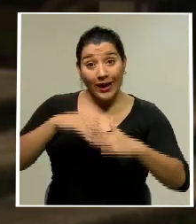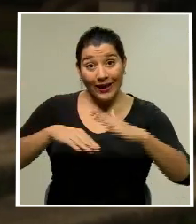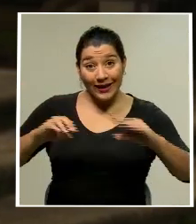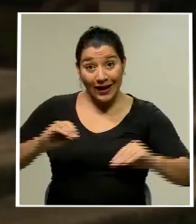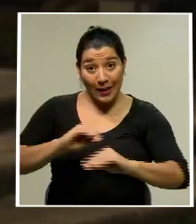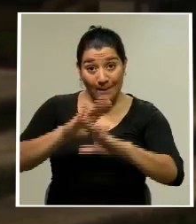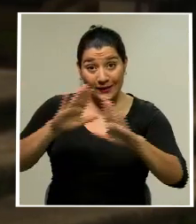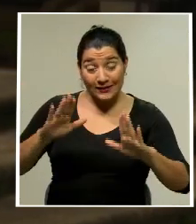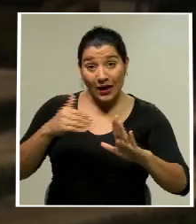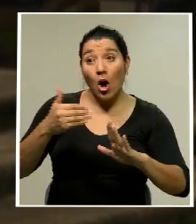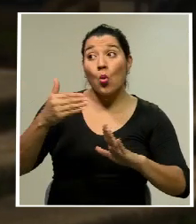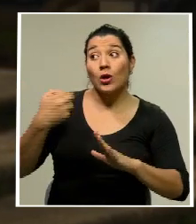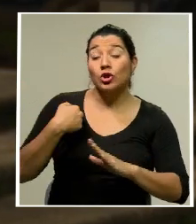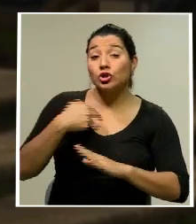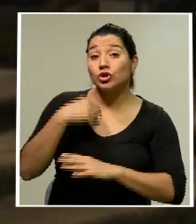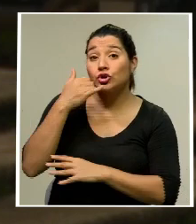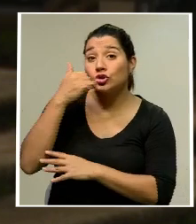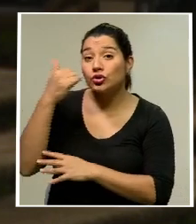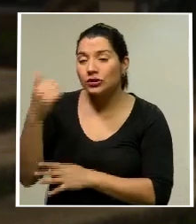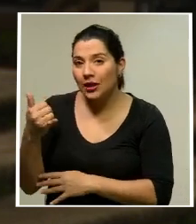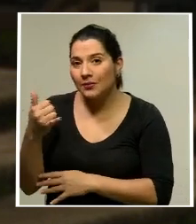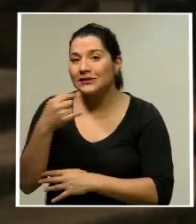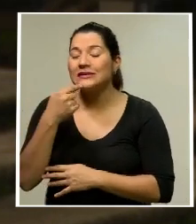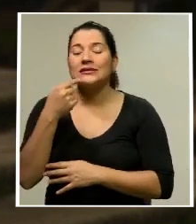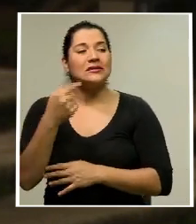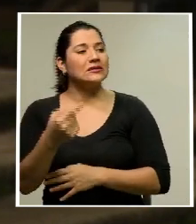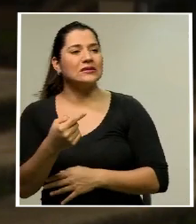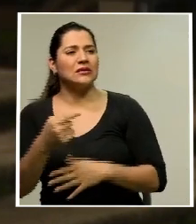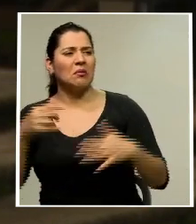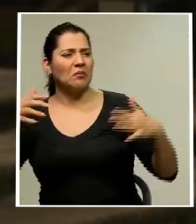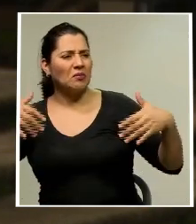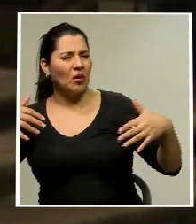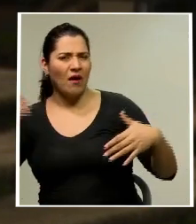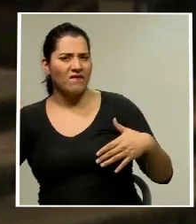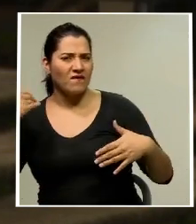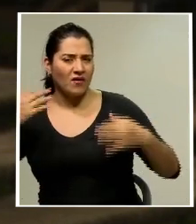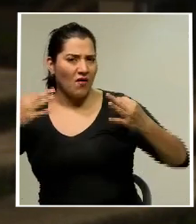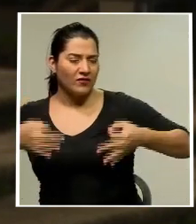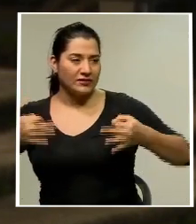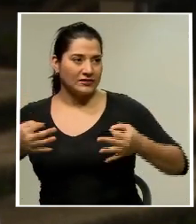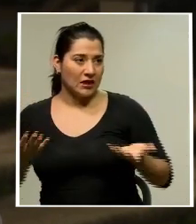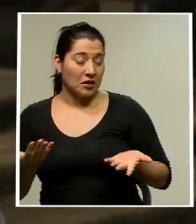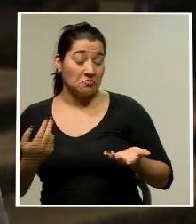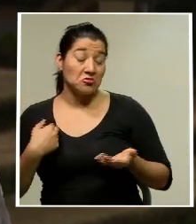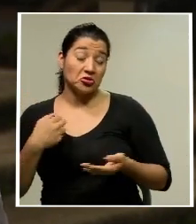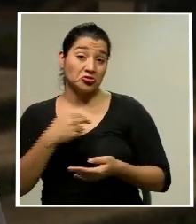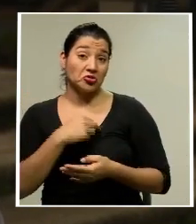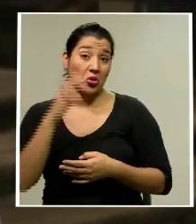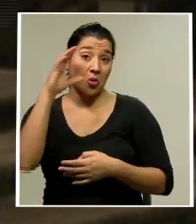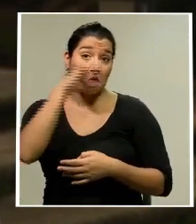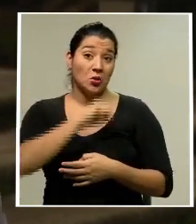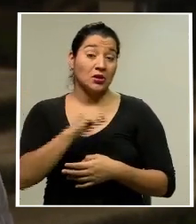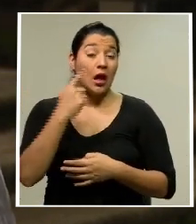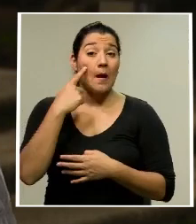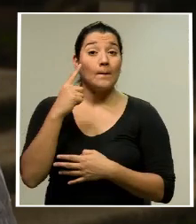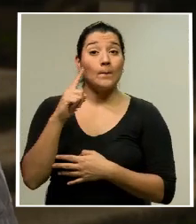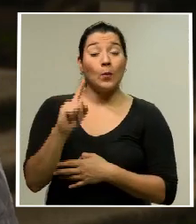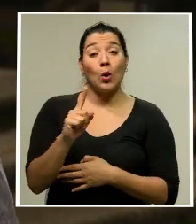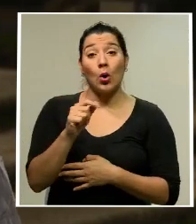mañana, cuando los contactamos, nos dijeron que no habían sido oficialmente notificados, se habían dado cuenta por medio